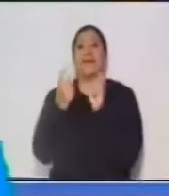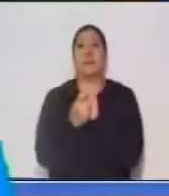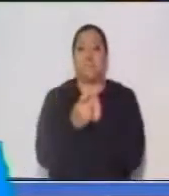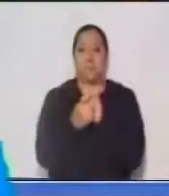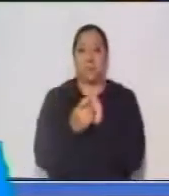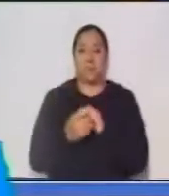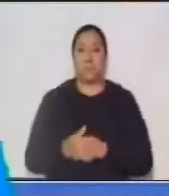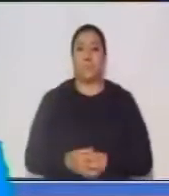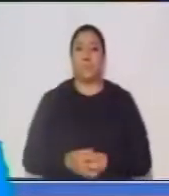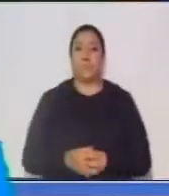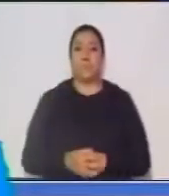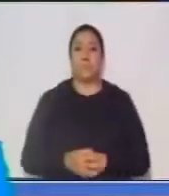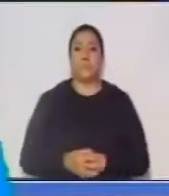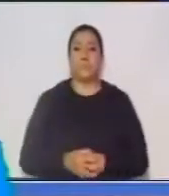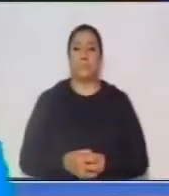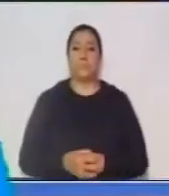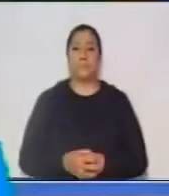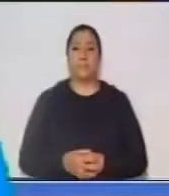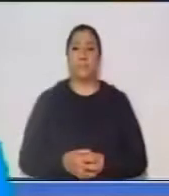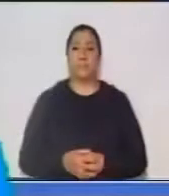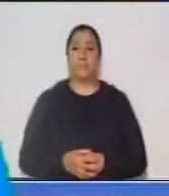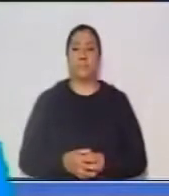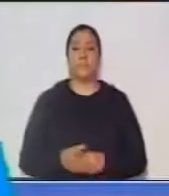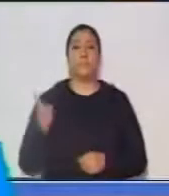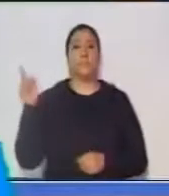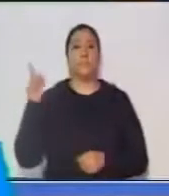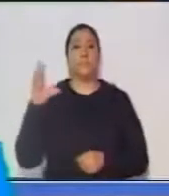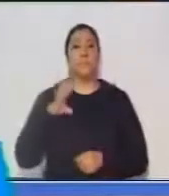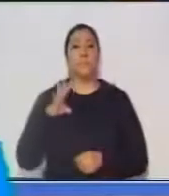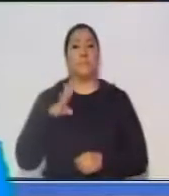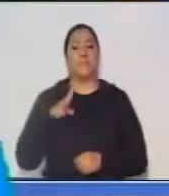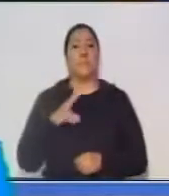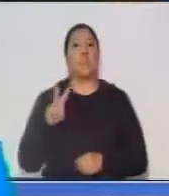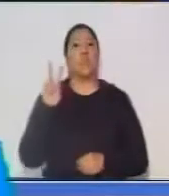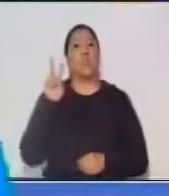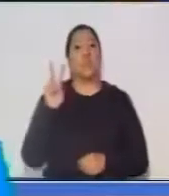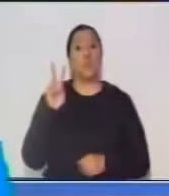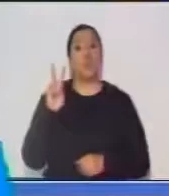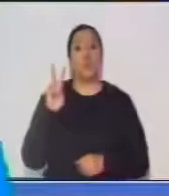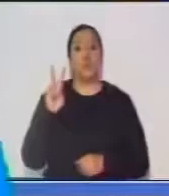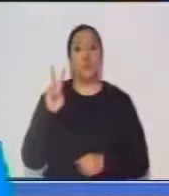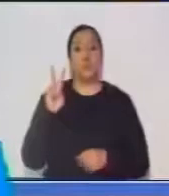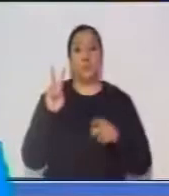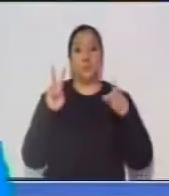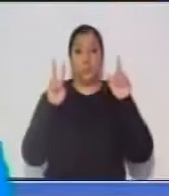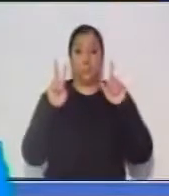acá, ¿verdad? Tienes dos trapecios.